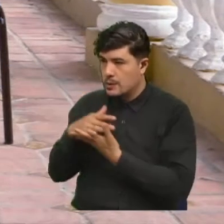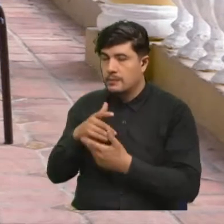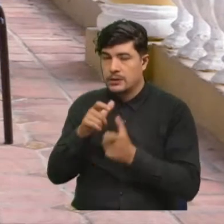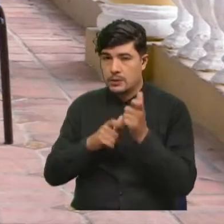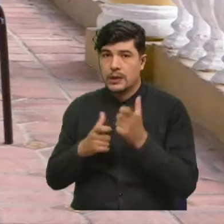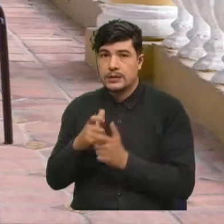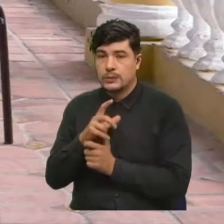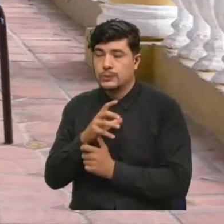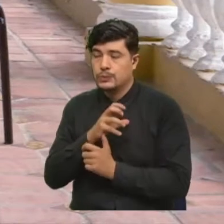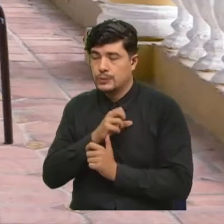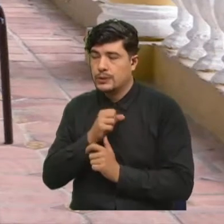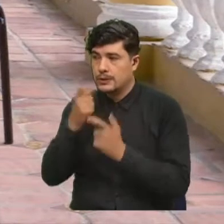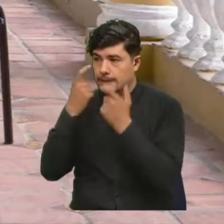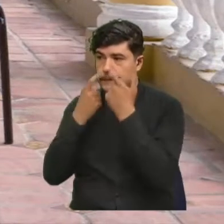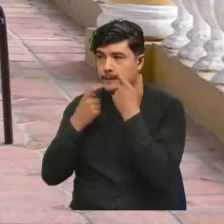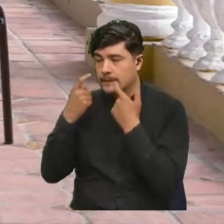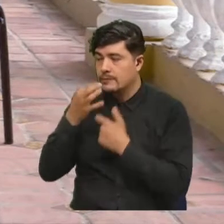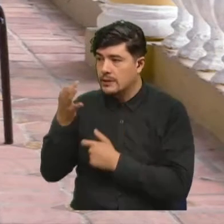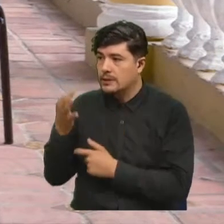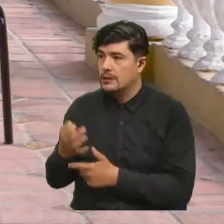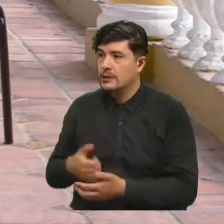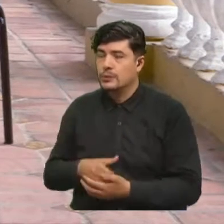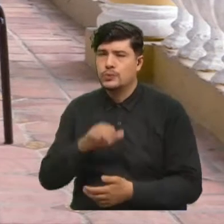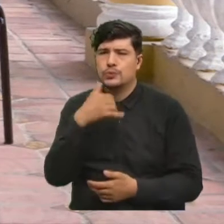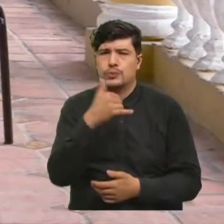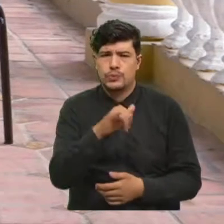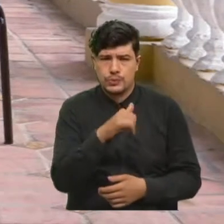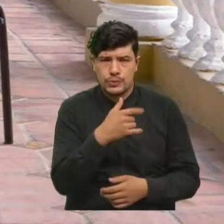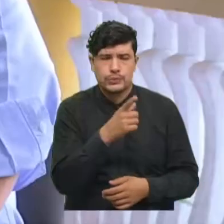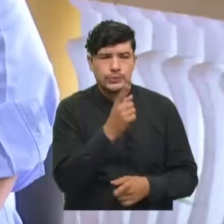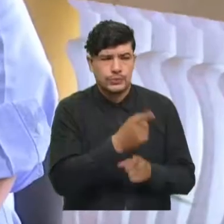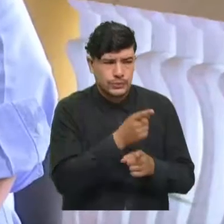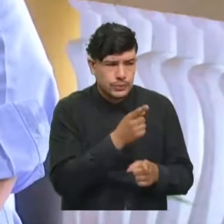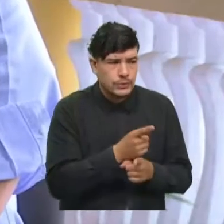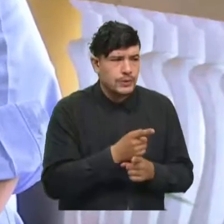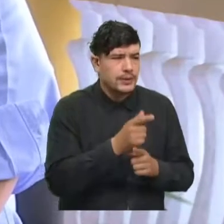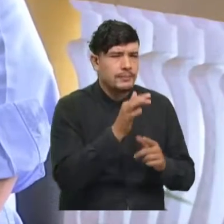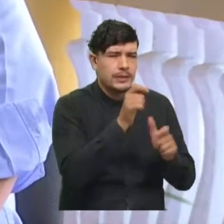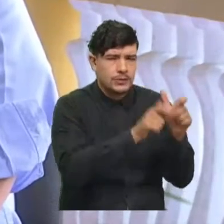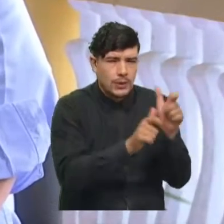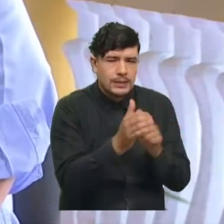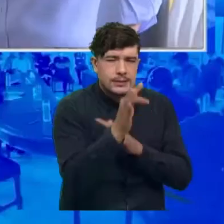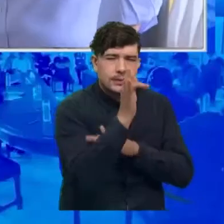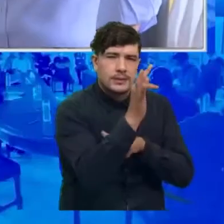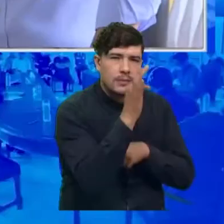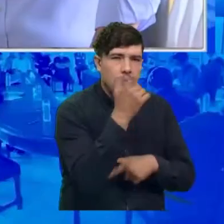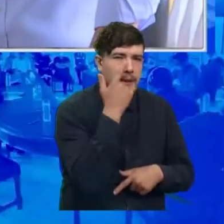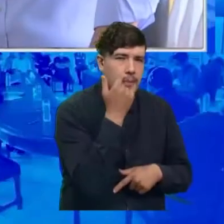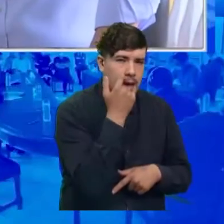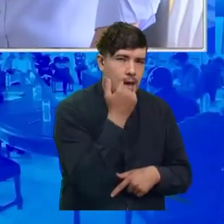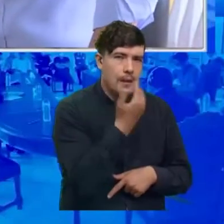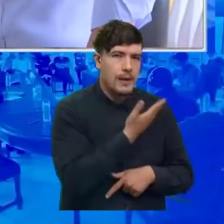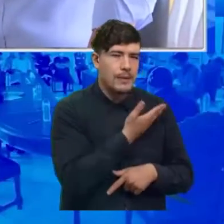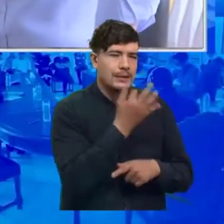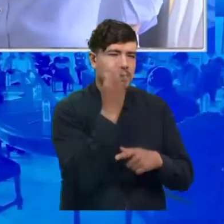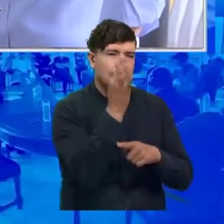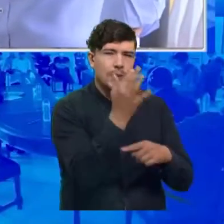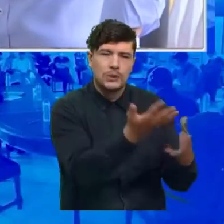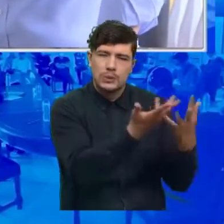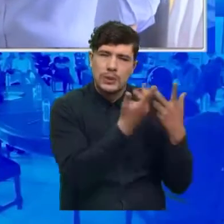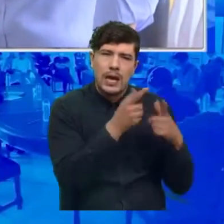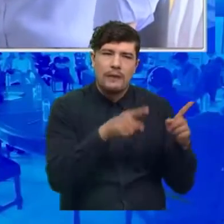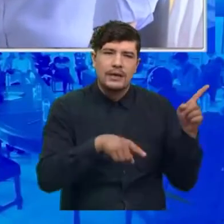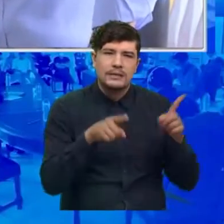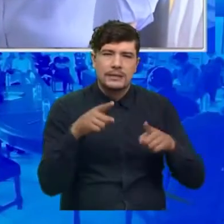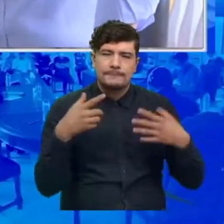sido o sea hemos recogido unos testimonios de muchos de muchos padres muchos niños porque ellos a veces en